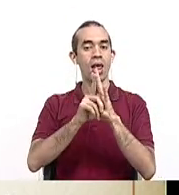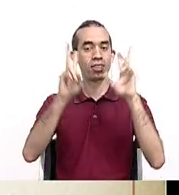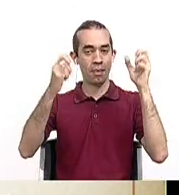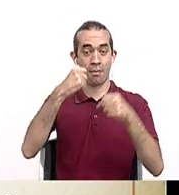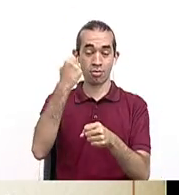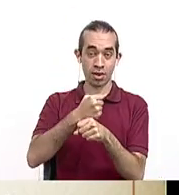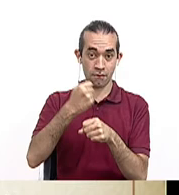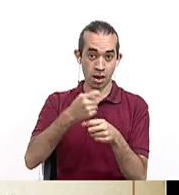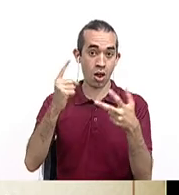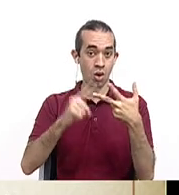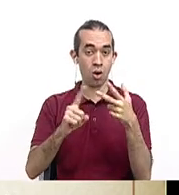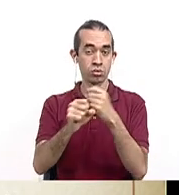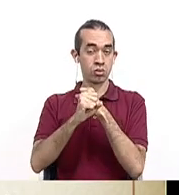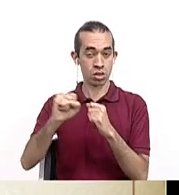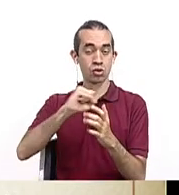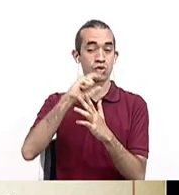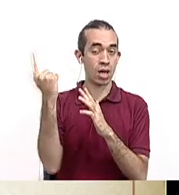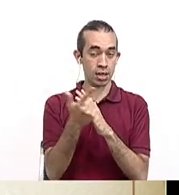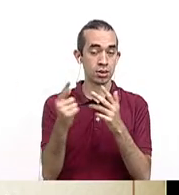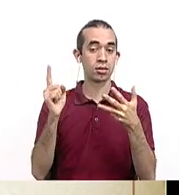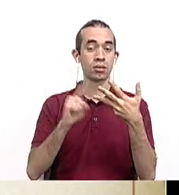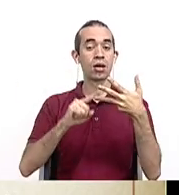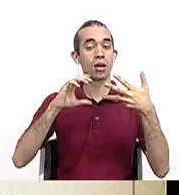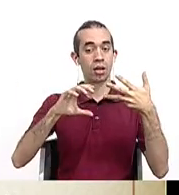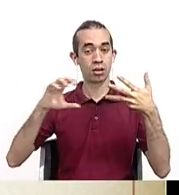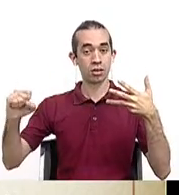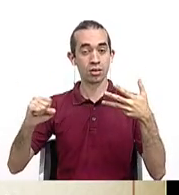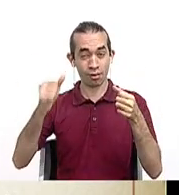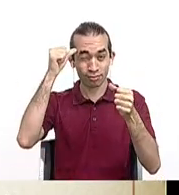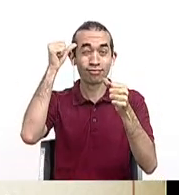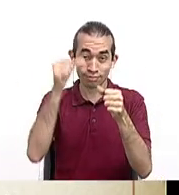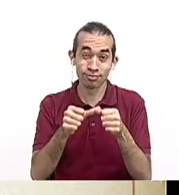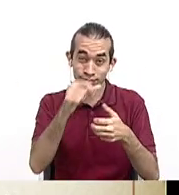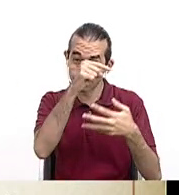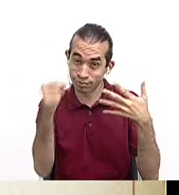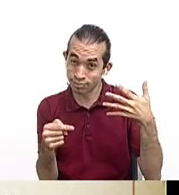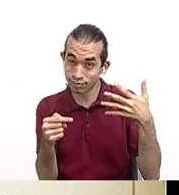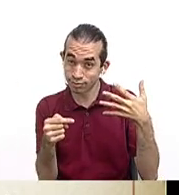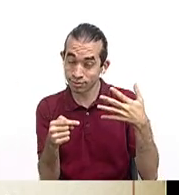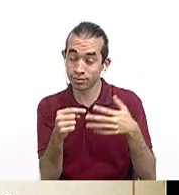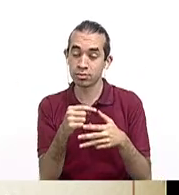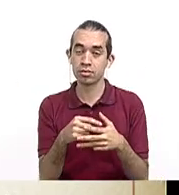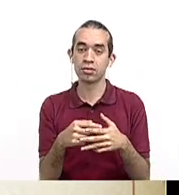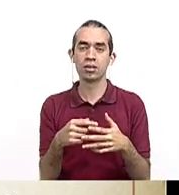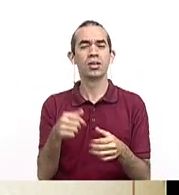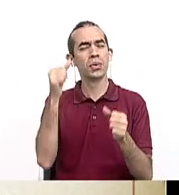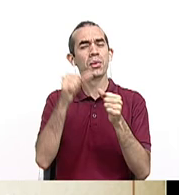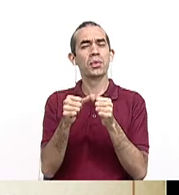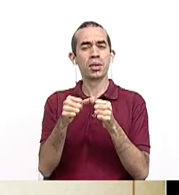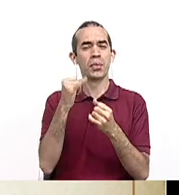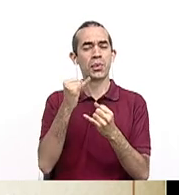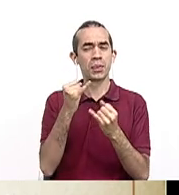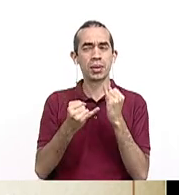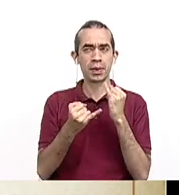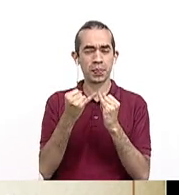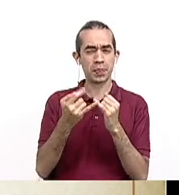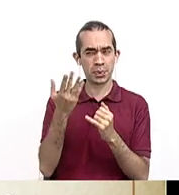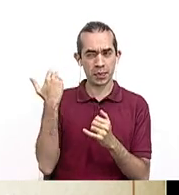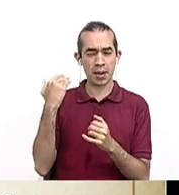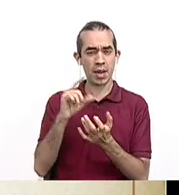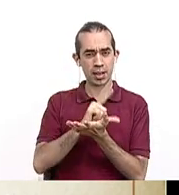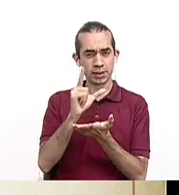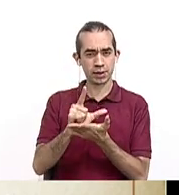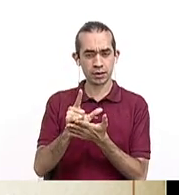y también la caja costarricense de seguro social que habíamos indicado la última elección que se creó el